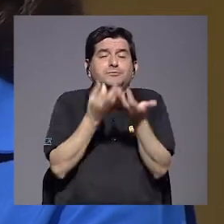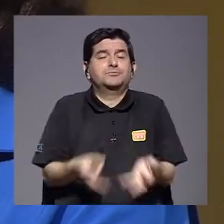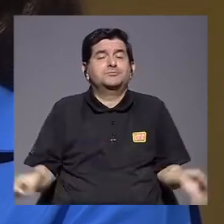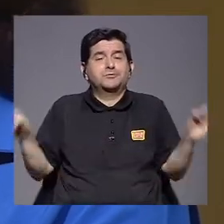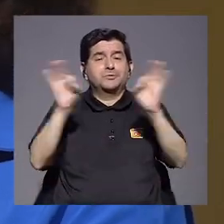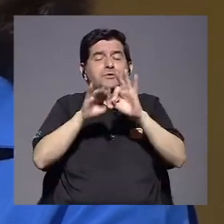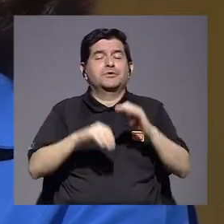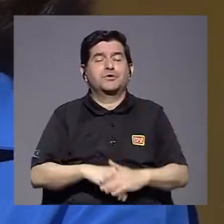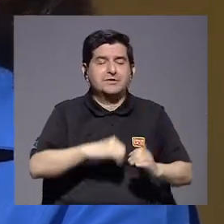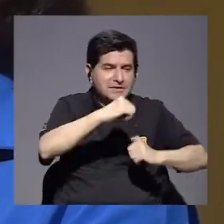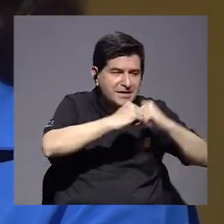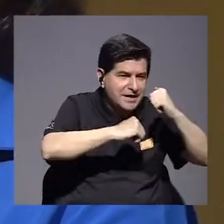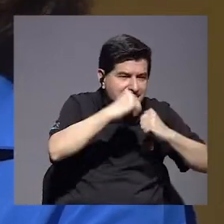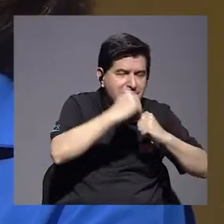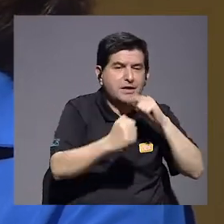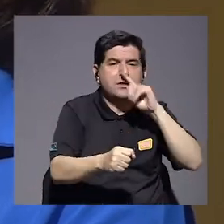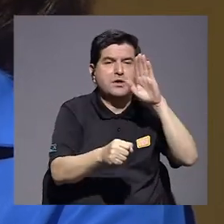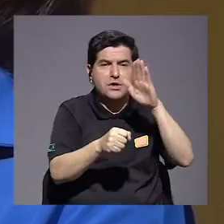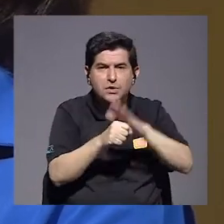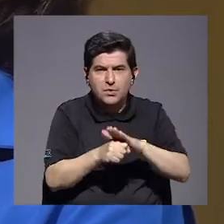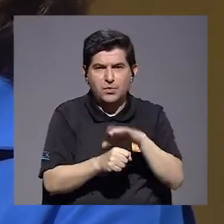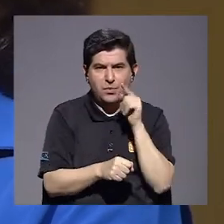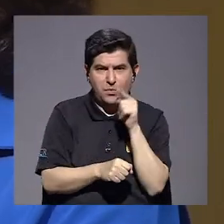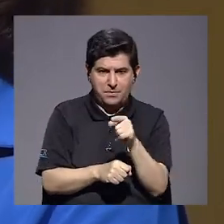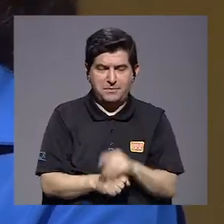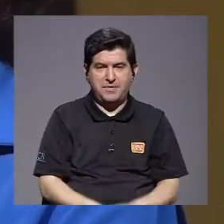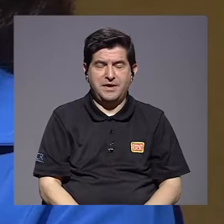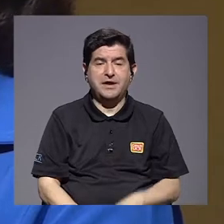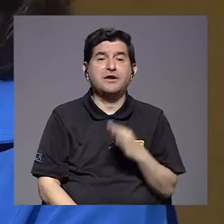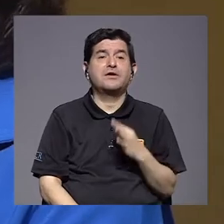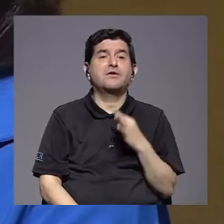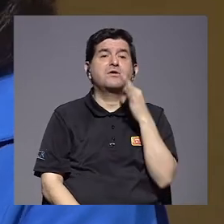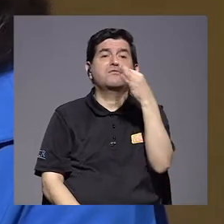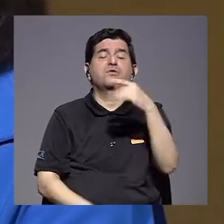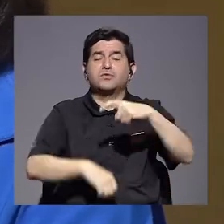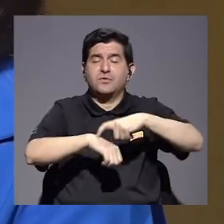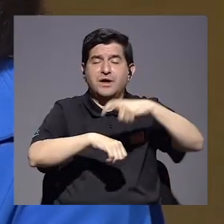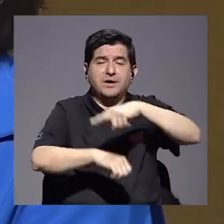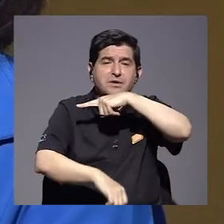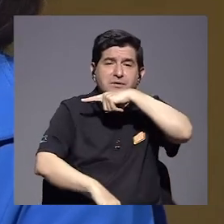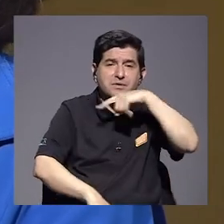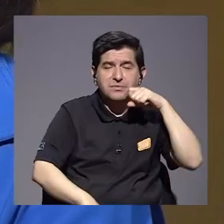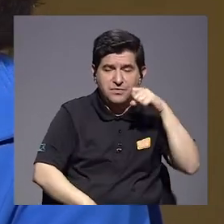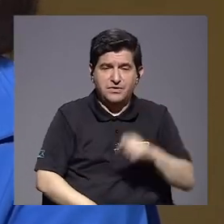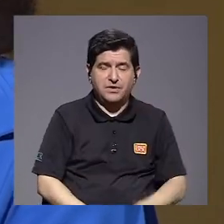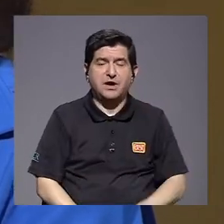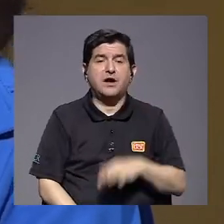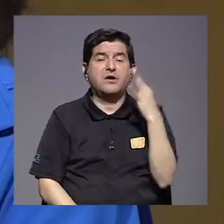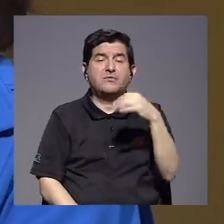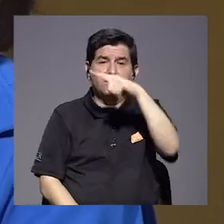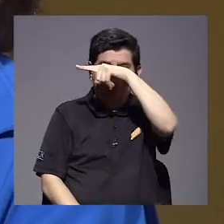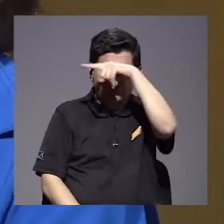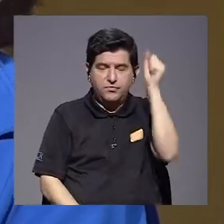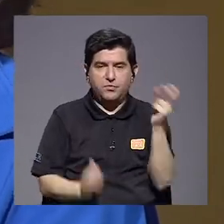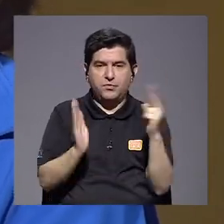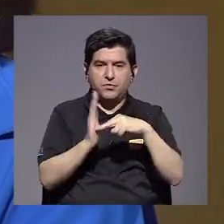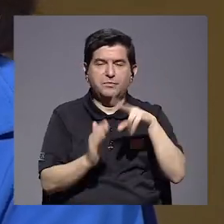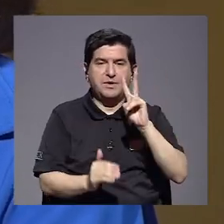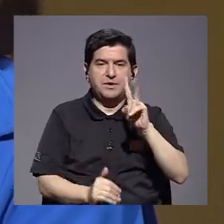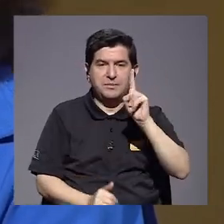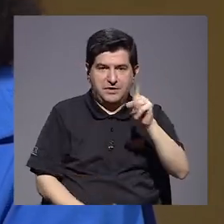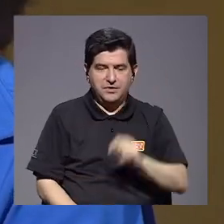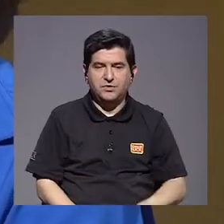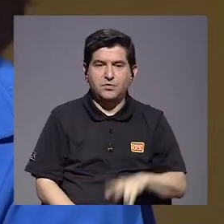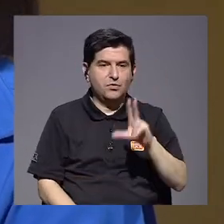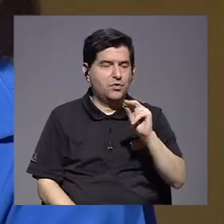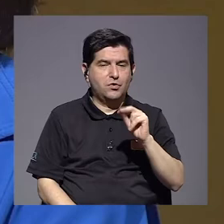desafío. Infraestructura y cumplir con esta infraestructura para que el próximo época seca, el próximo verano del